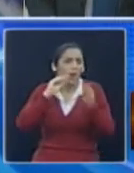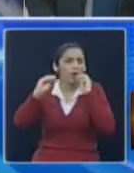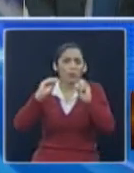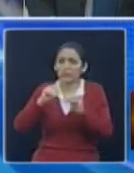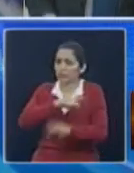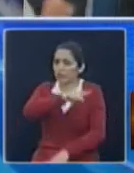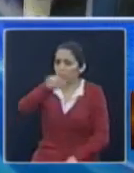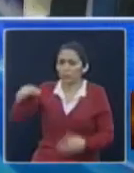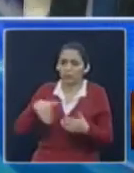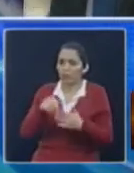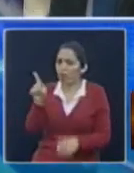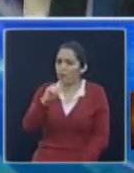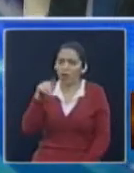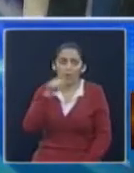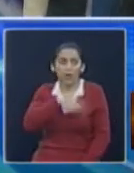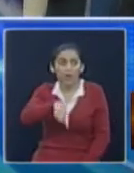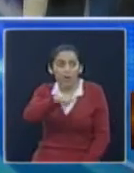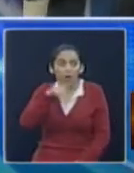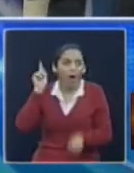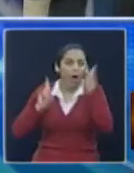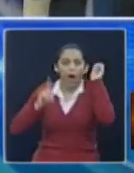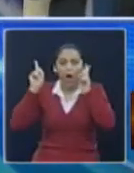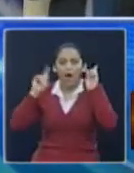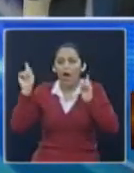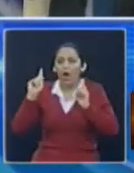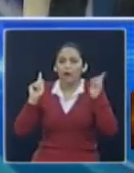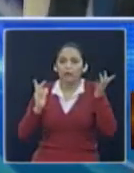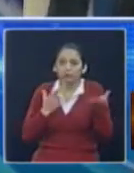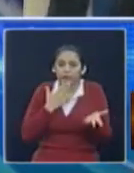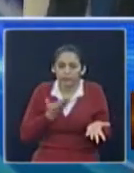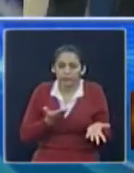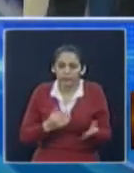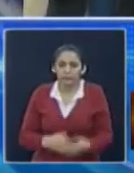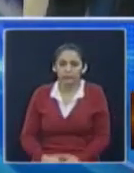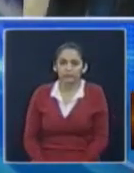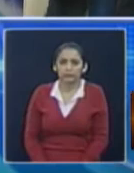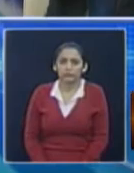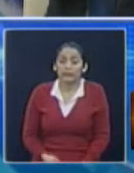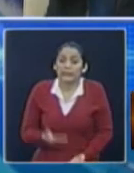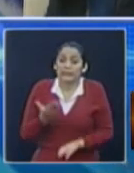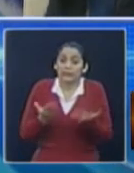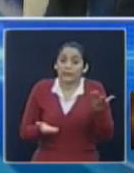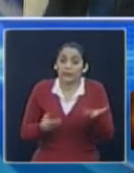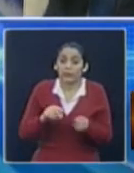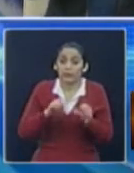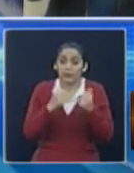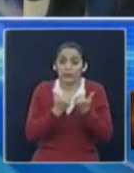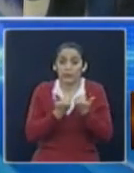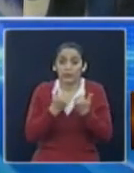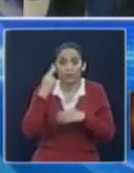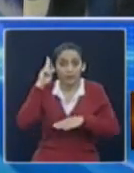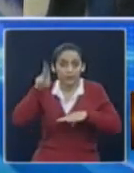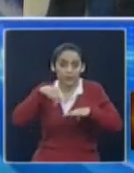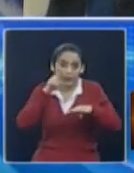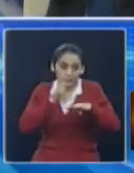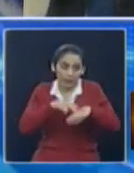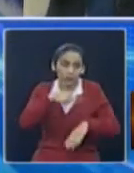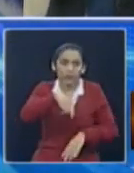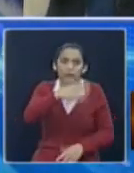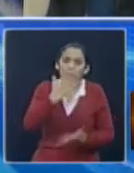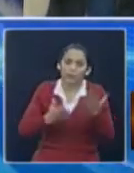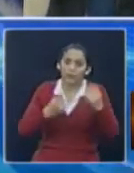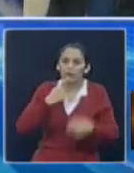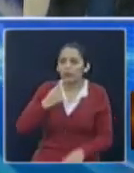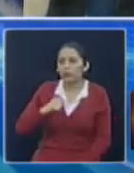ecuatoriano. Si se da la posibilidad, porque la una posibilidad es de que no, de que se dé el tonteo, como usted dice, pero la otra posibilidad